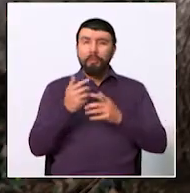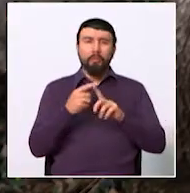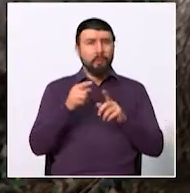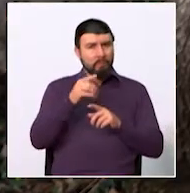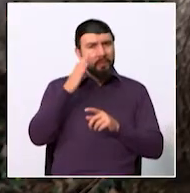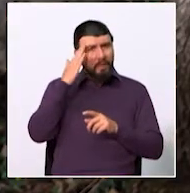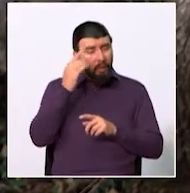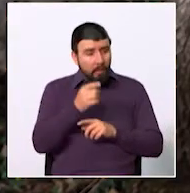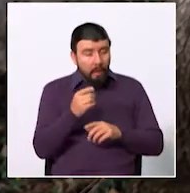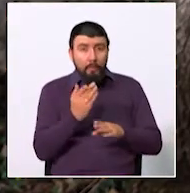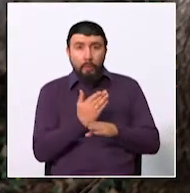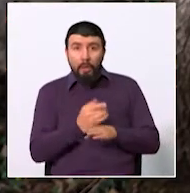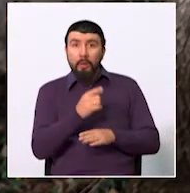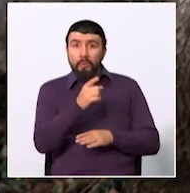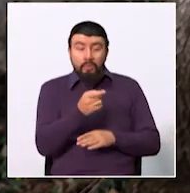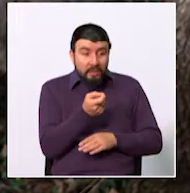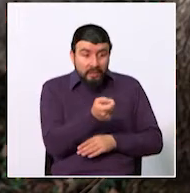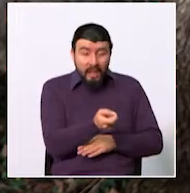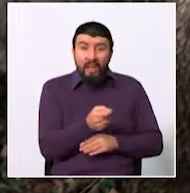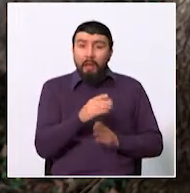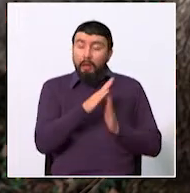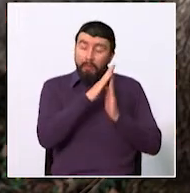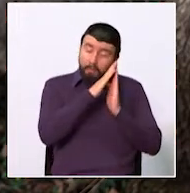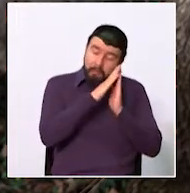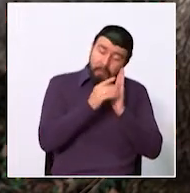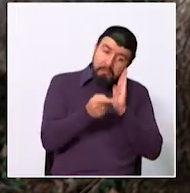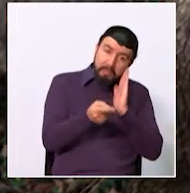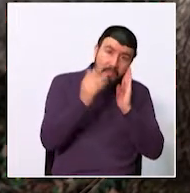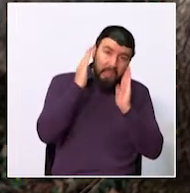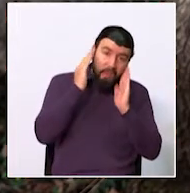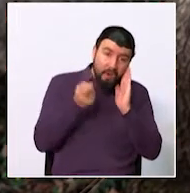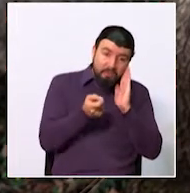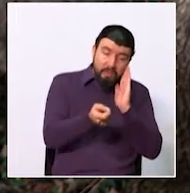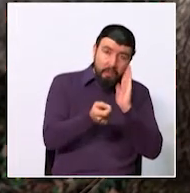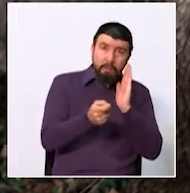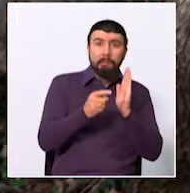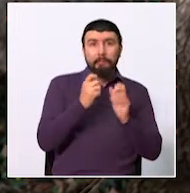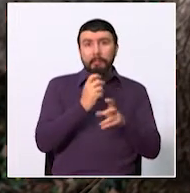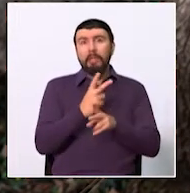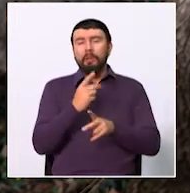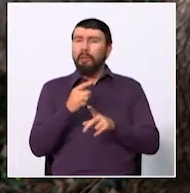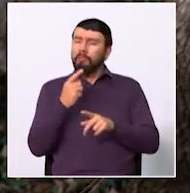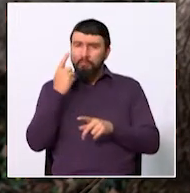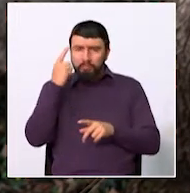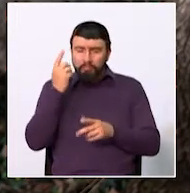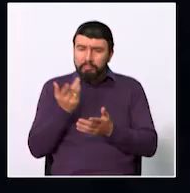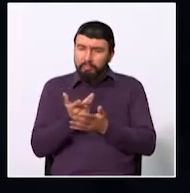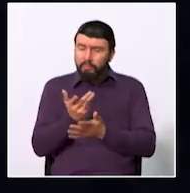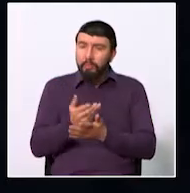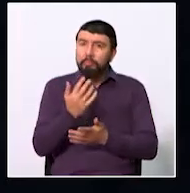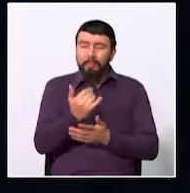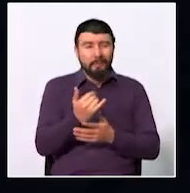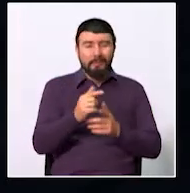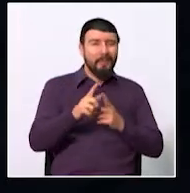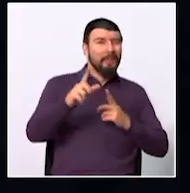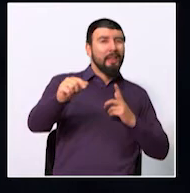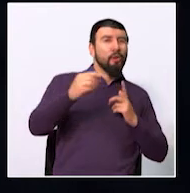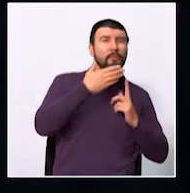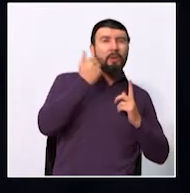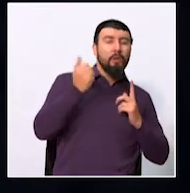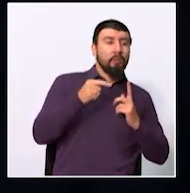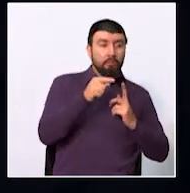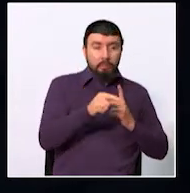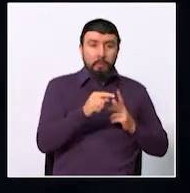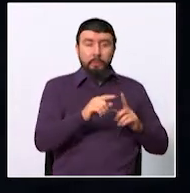consecuencias trae dormir cerca de él aquí te contamos algunas razones para dejarlo lejos de tu habitación las ondas electromagnéticas